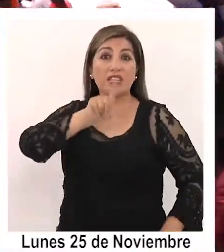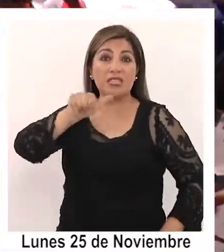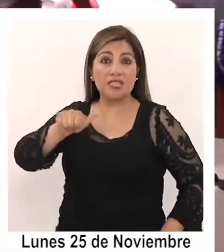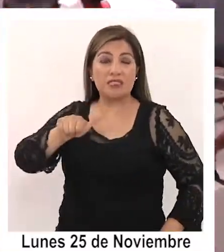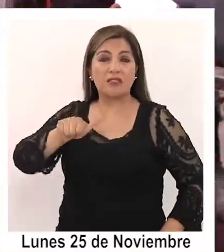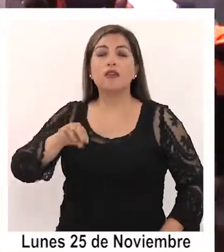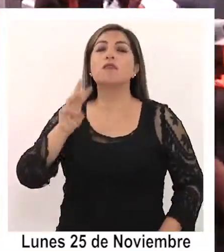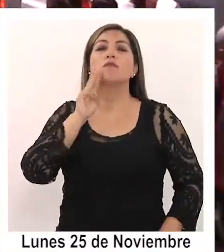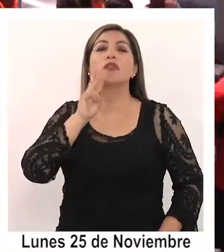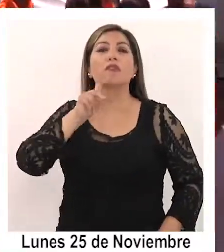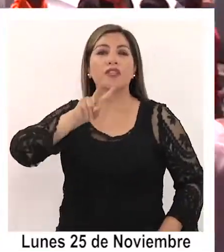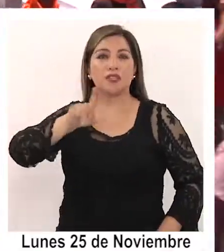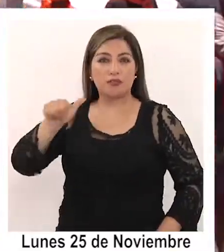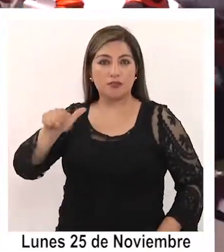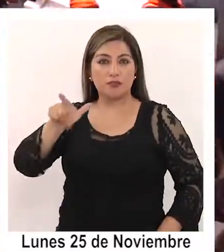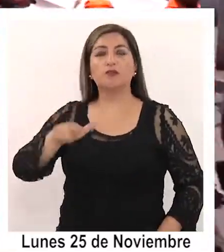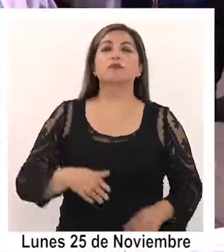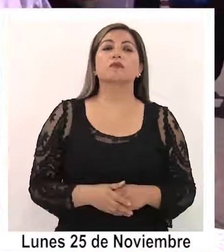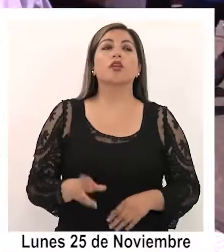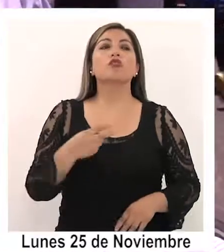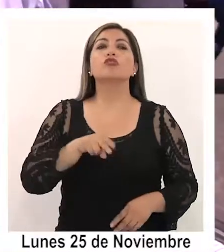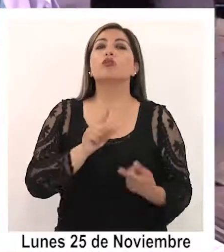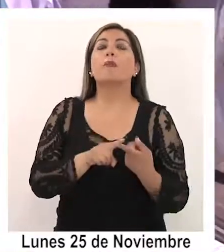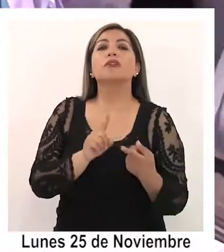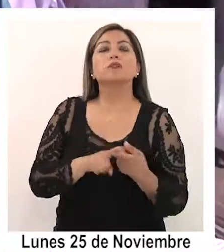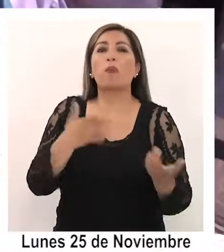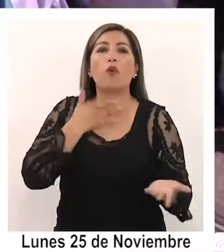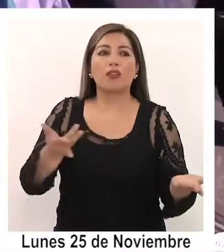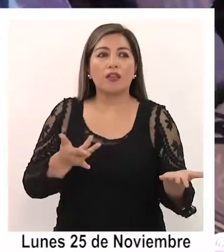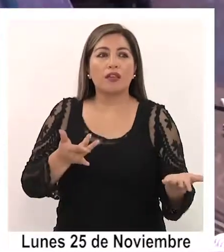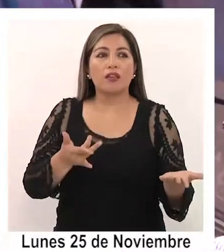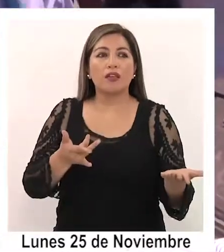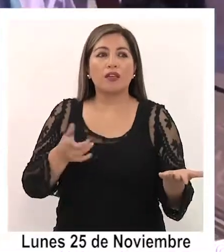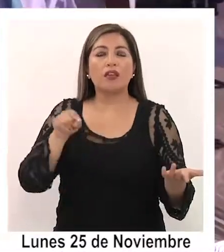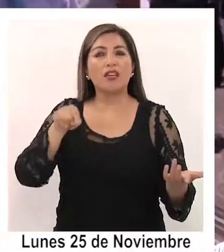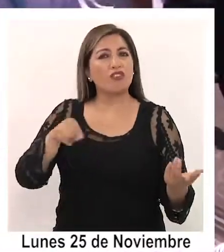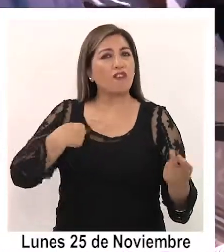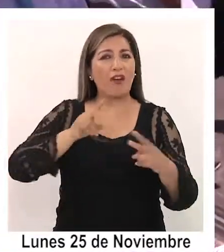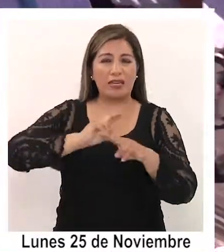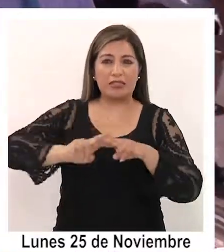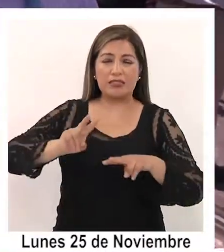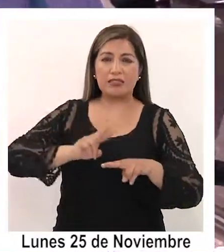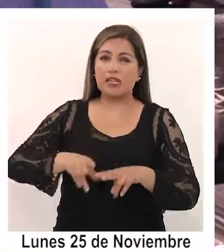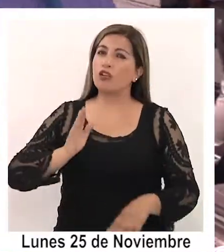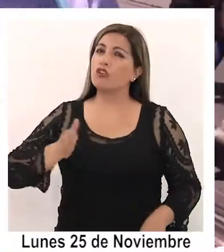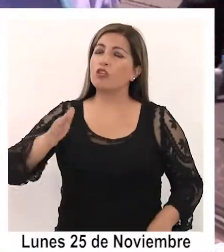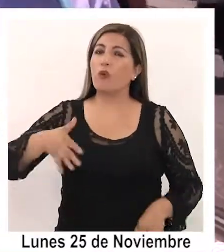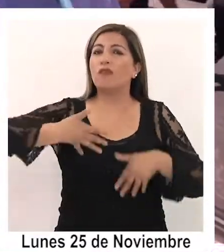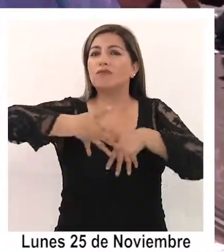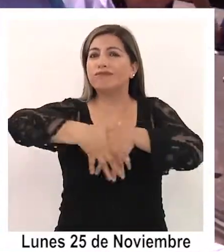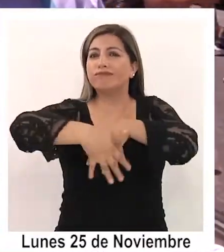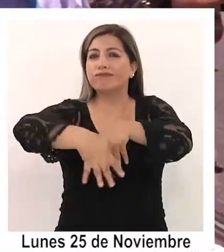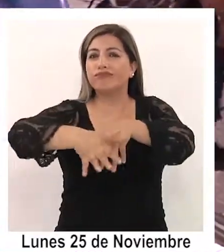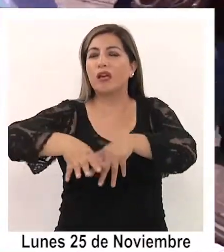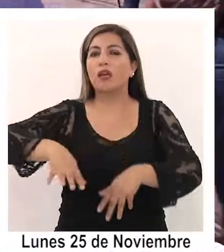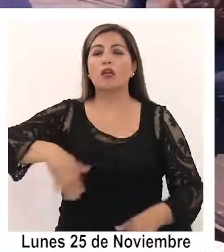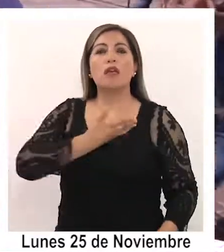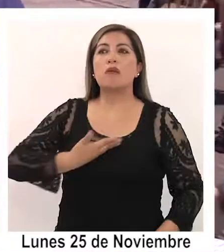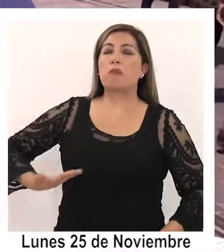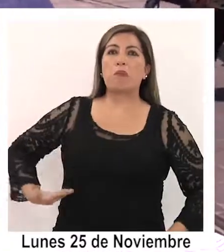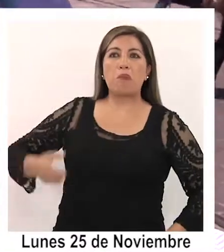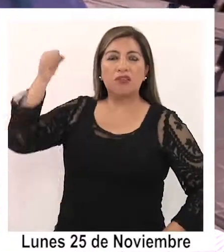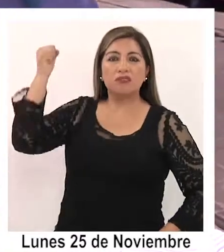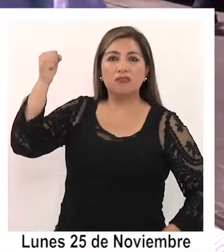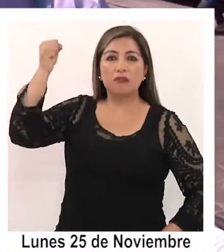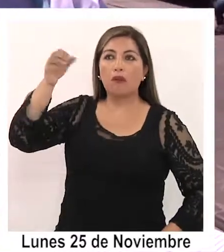y miércoles 27. Estamos todos participando porque en esto se nos viene hoy día seguir en la calle, porque hemos visto que el presidente que